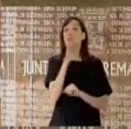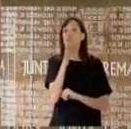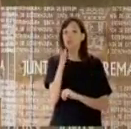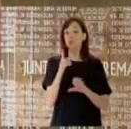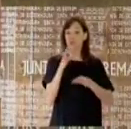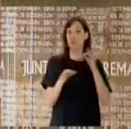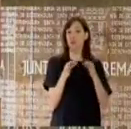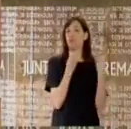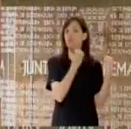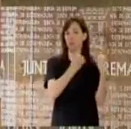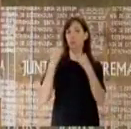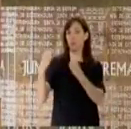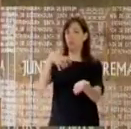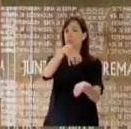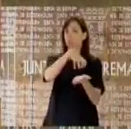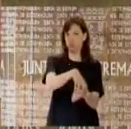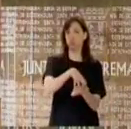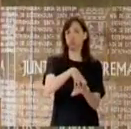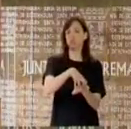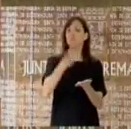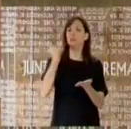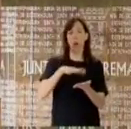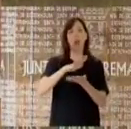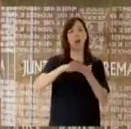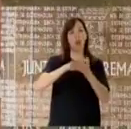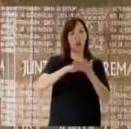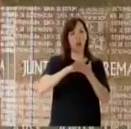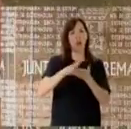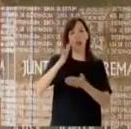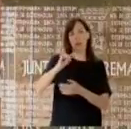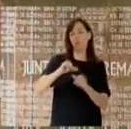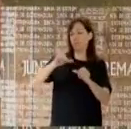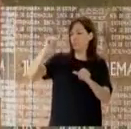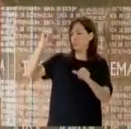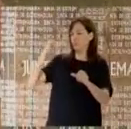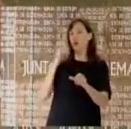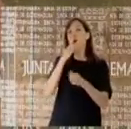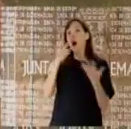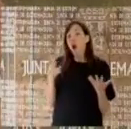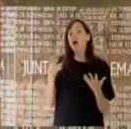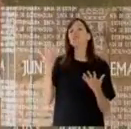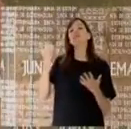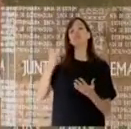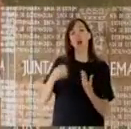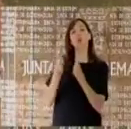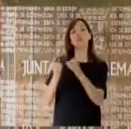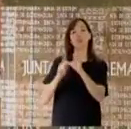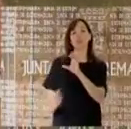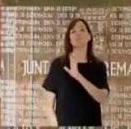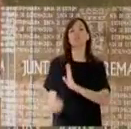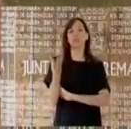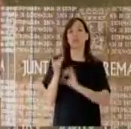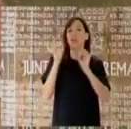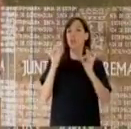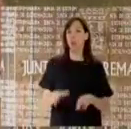región, hace muchísimo tiempo, pues ya lo implanta la Junta de Extremadura y entendemos que somos así objeto de buenas prácticas para el resto de